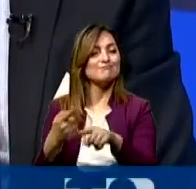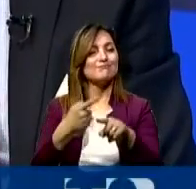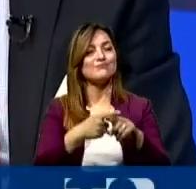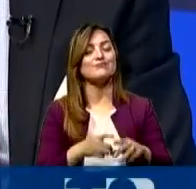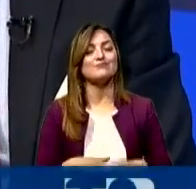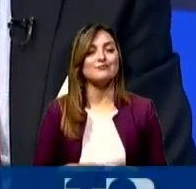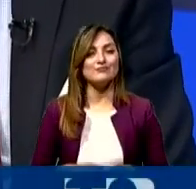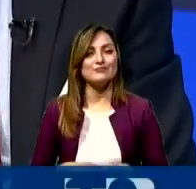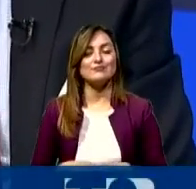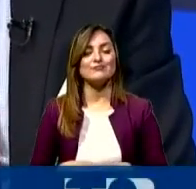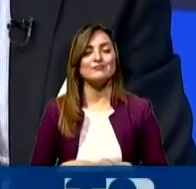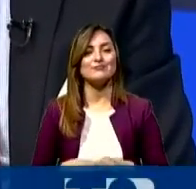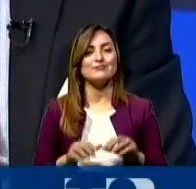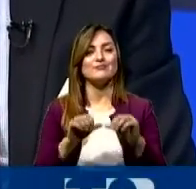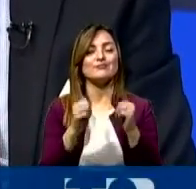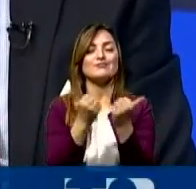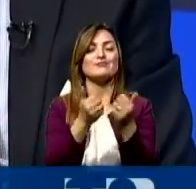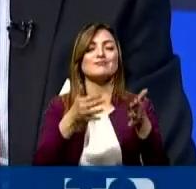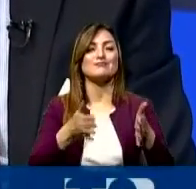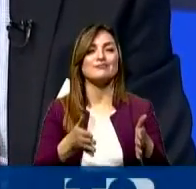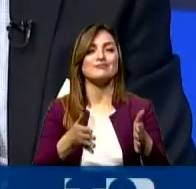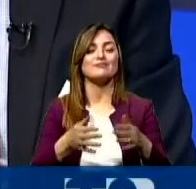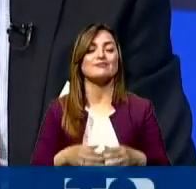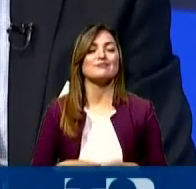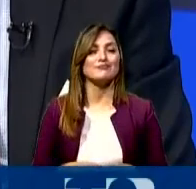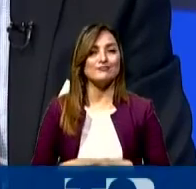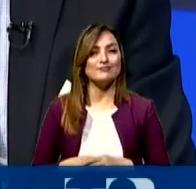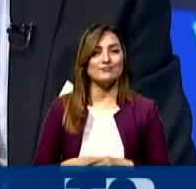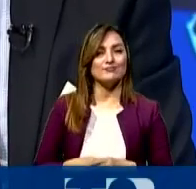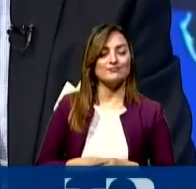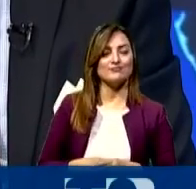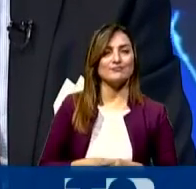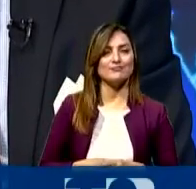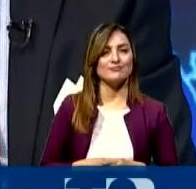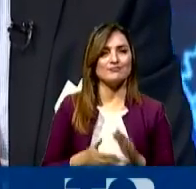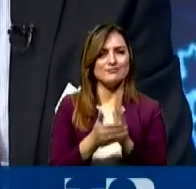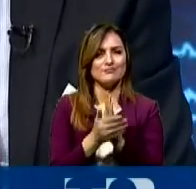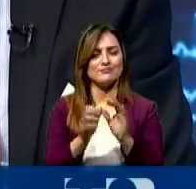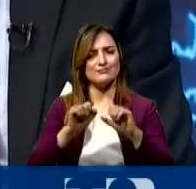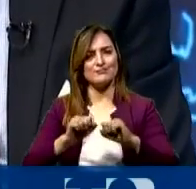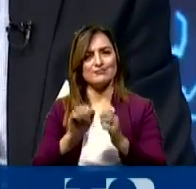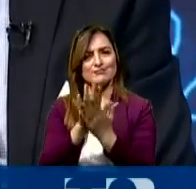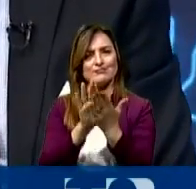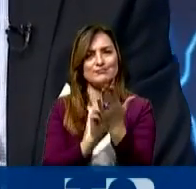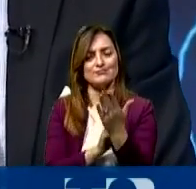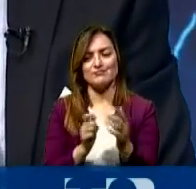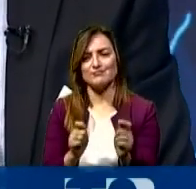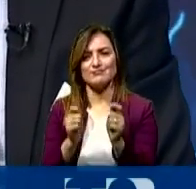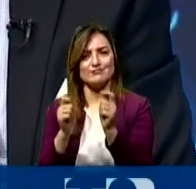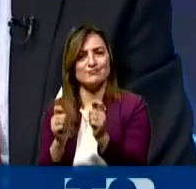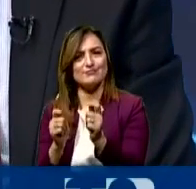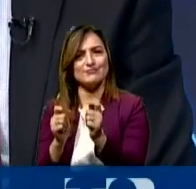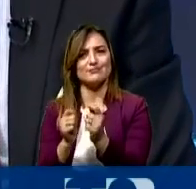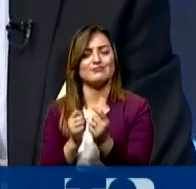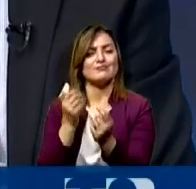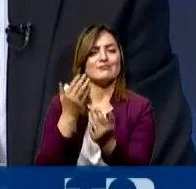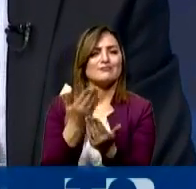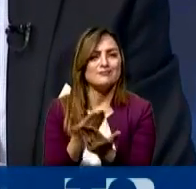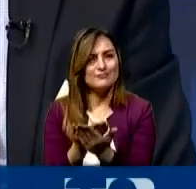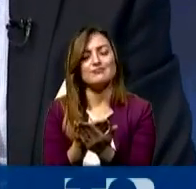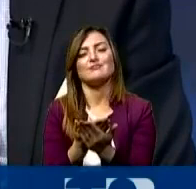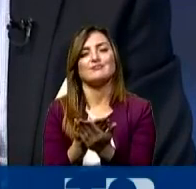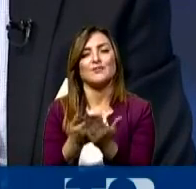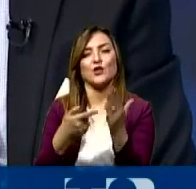los legisladores no tienen capacidad de presentar proyectos o no tienen iniciativa para derogar